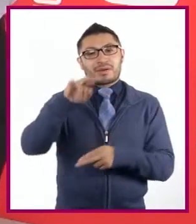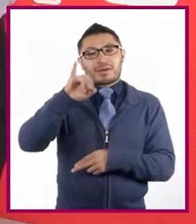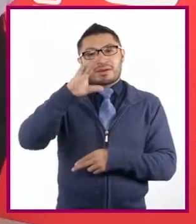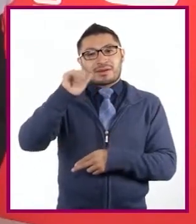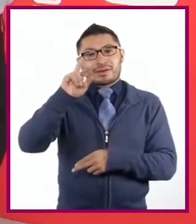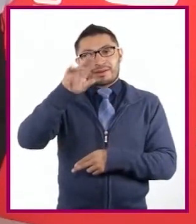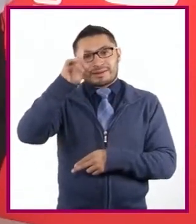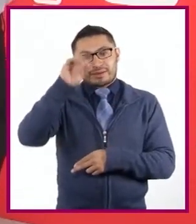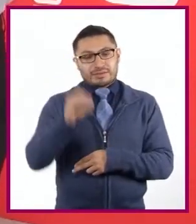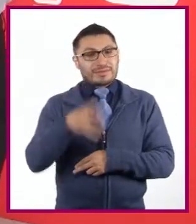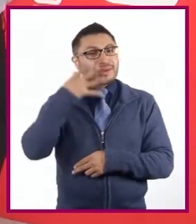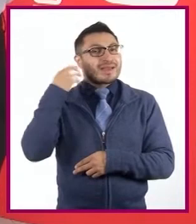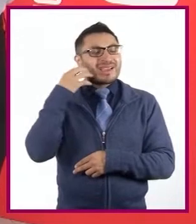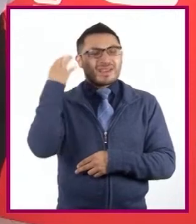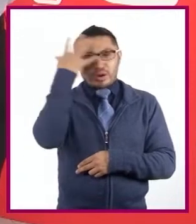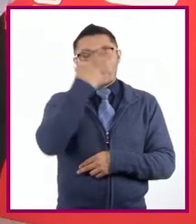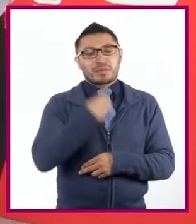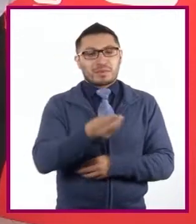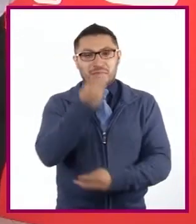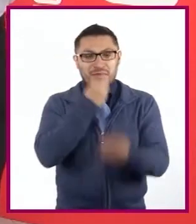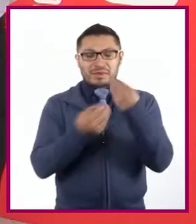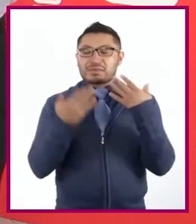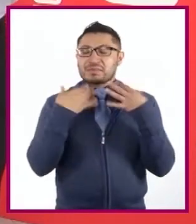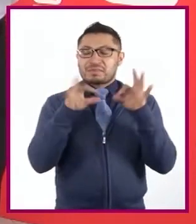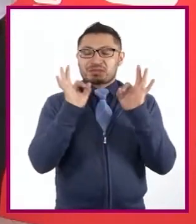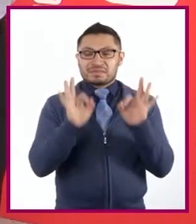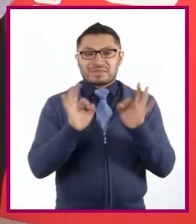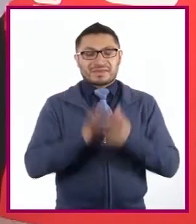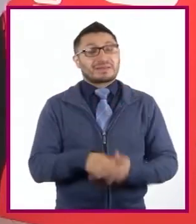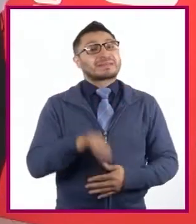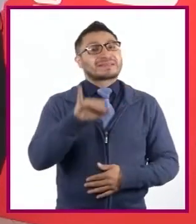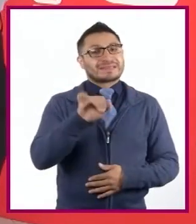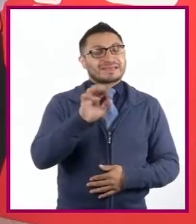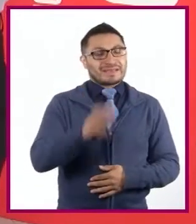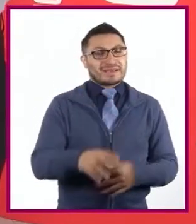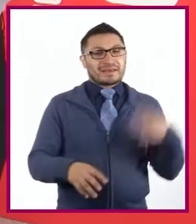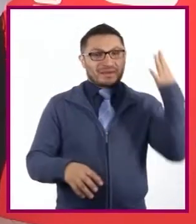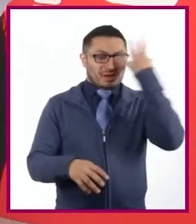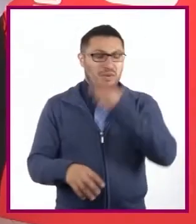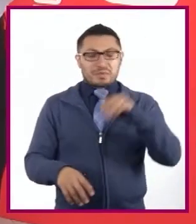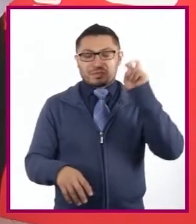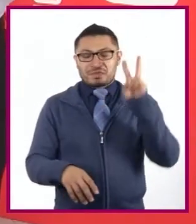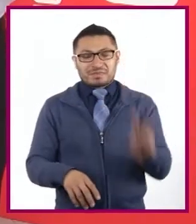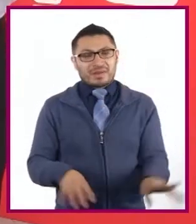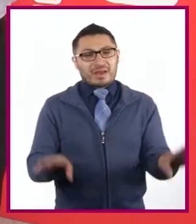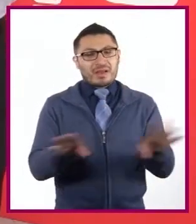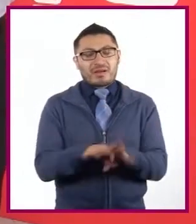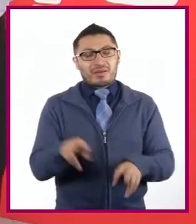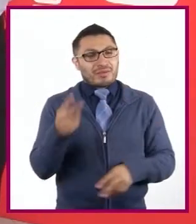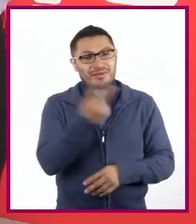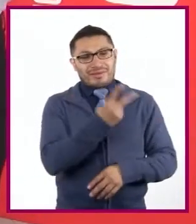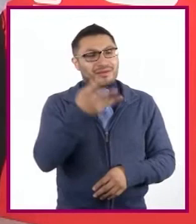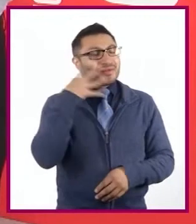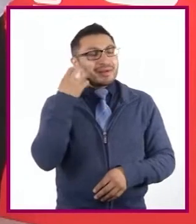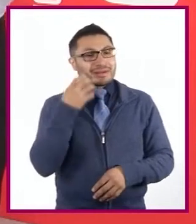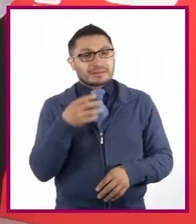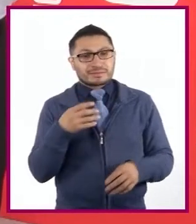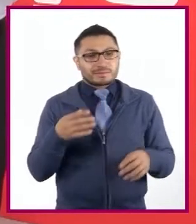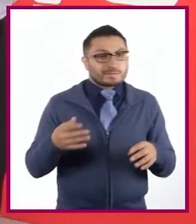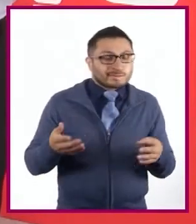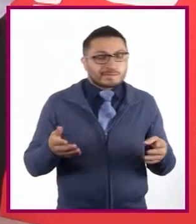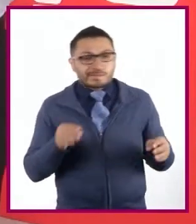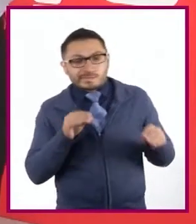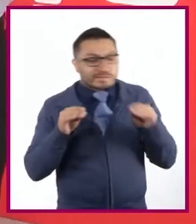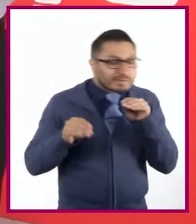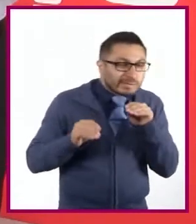están hermosos y bien alimentados. Sí, es extraordinario ver cómo actuaron al momento de limitarles el alimento,